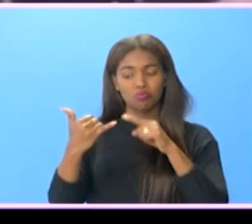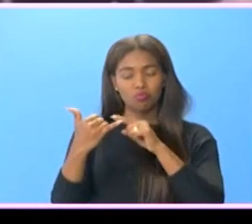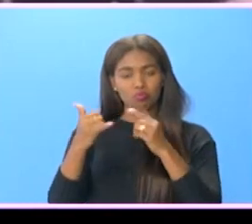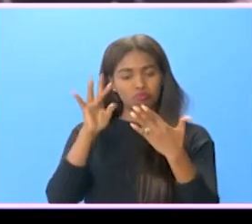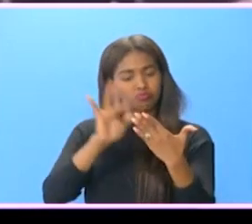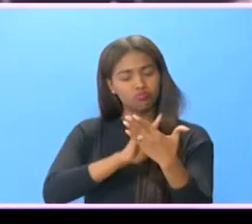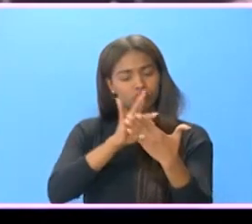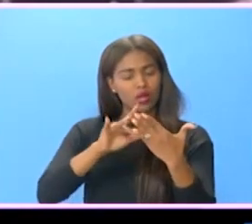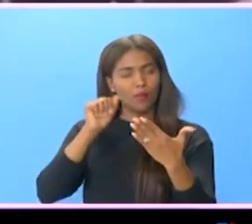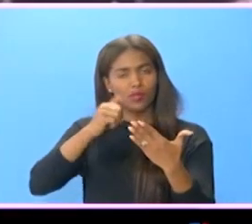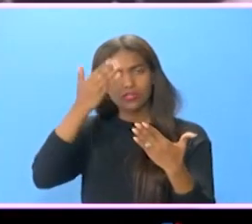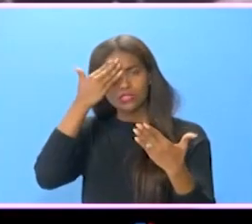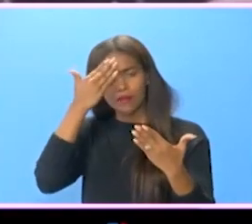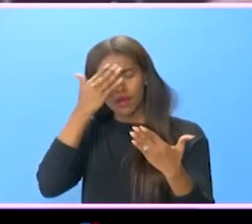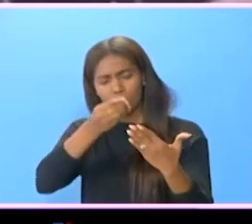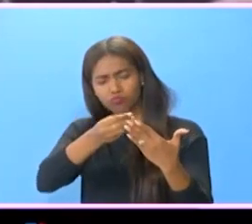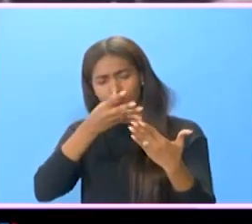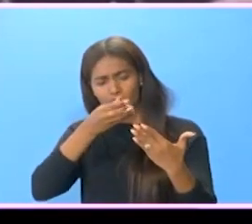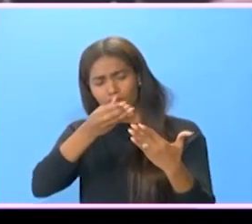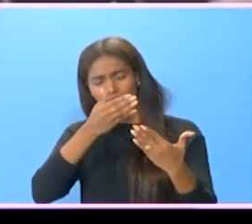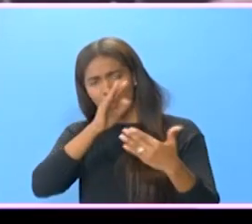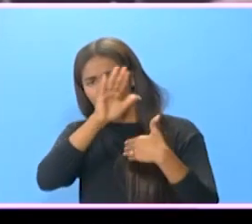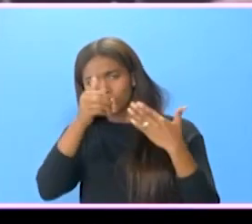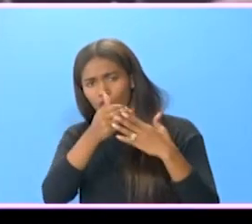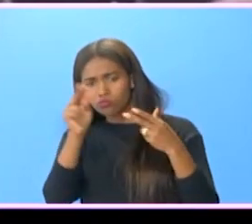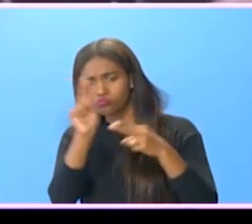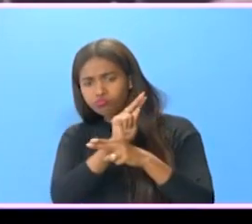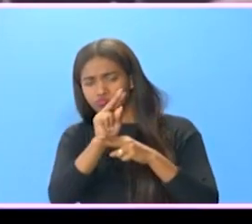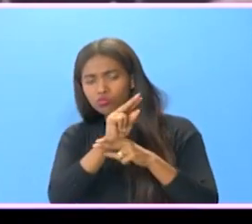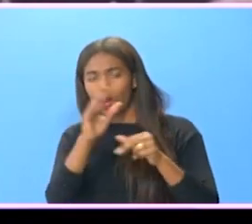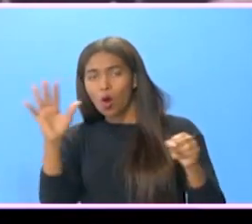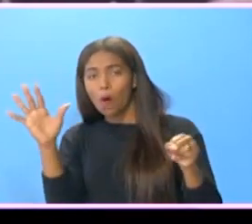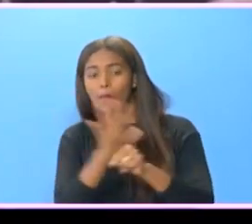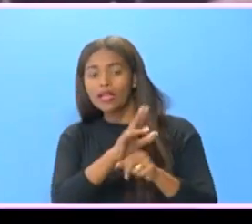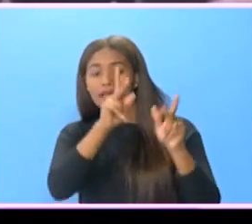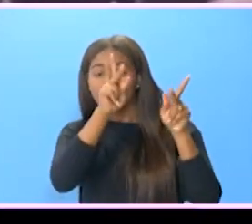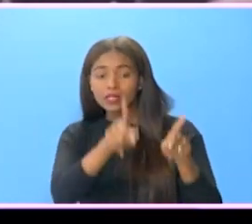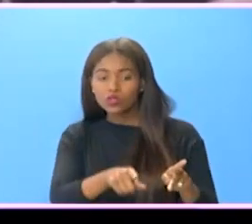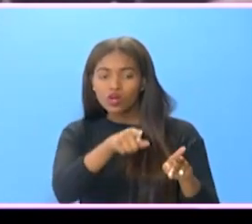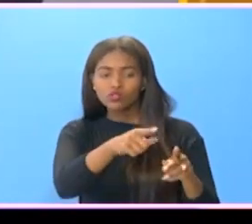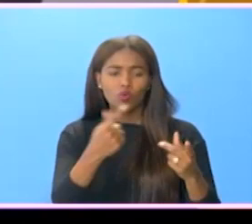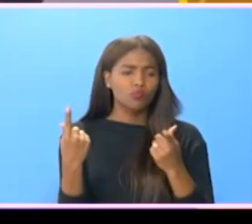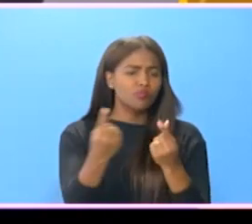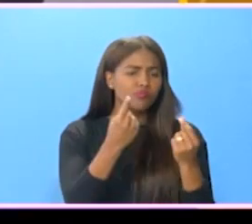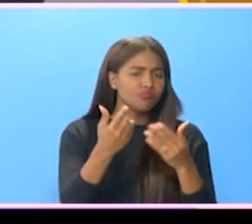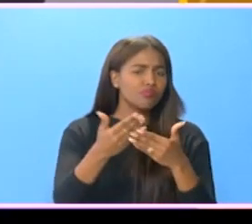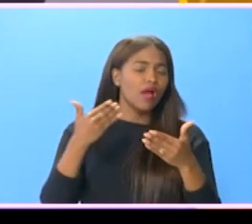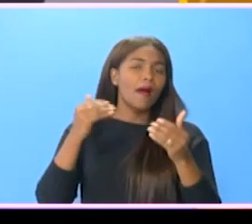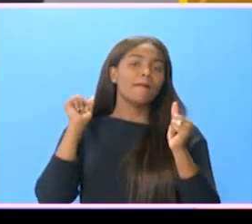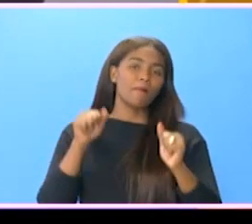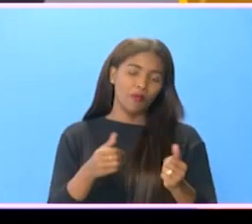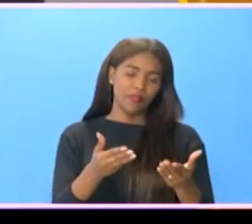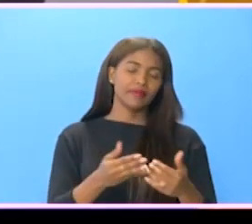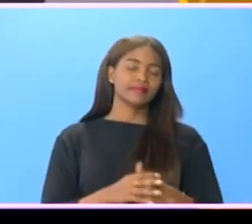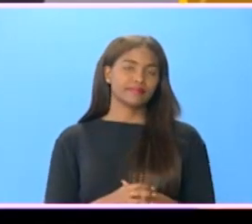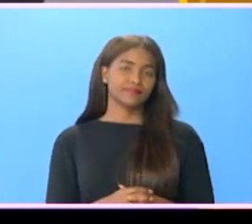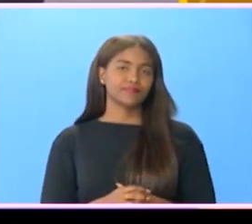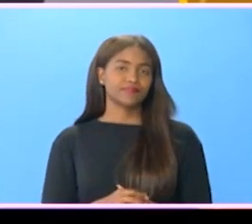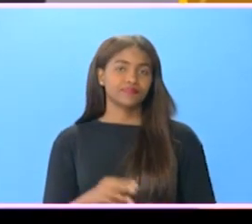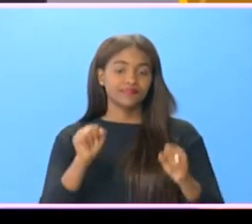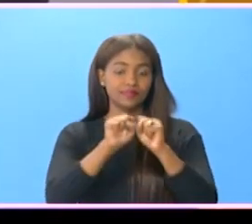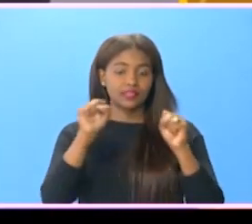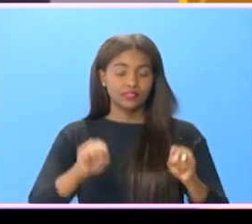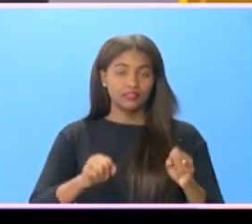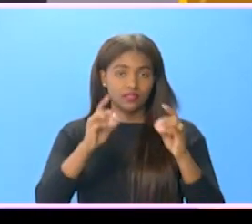que tengan lo que es una depuración conectada a la base de datos. Y es que el sistema integral